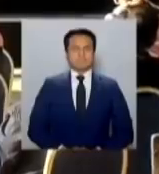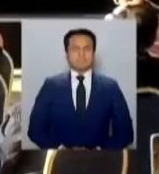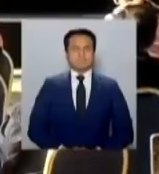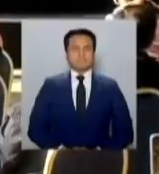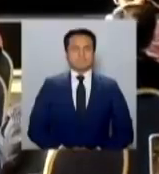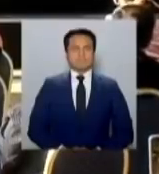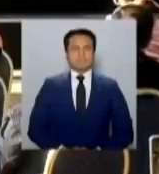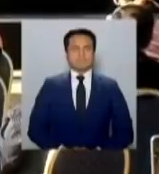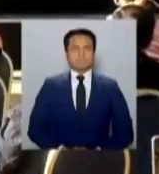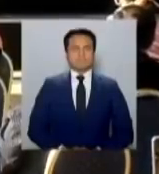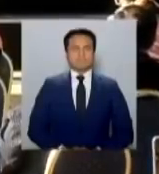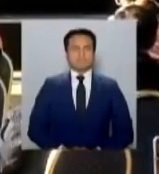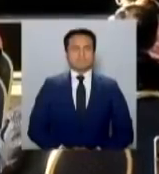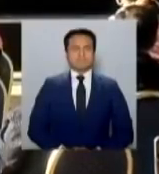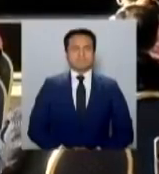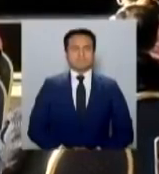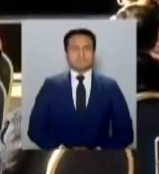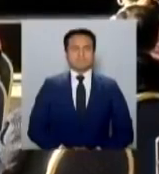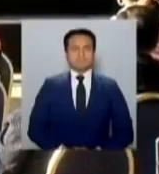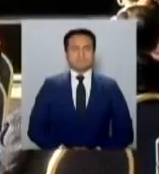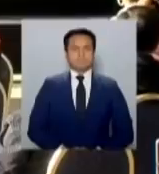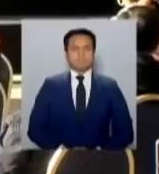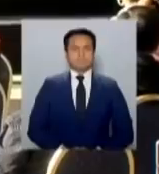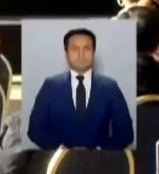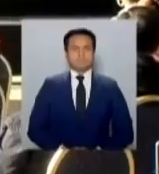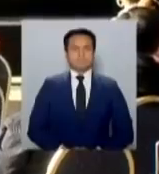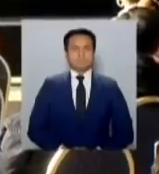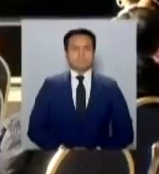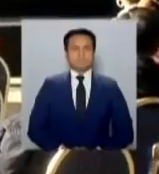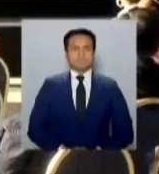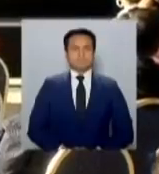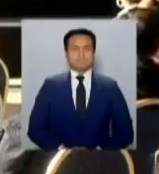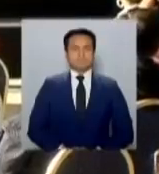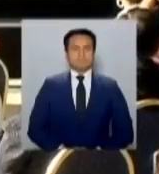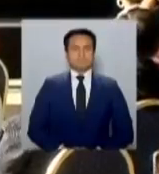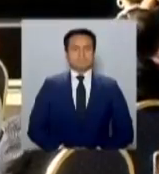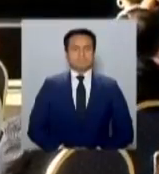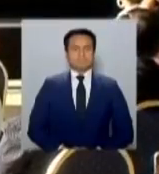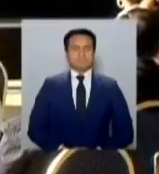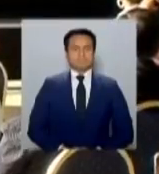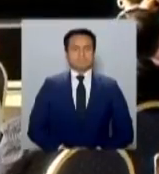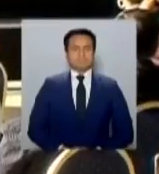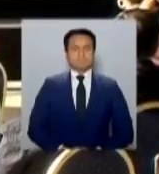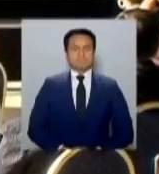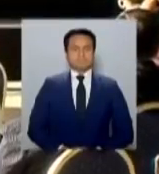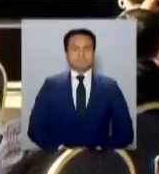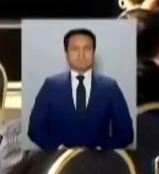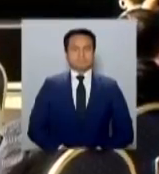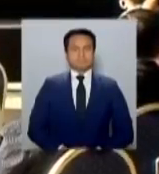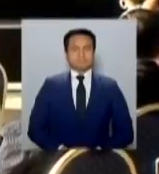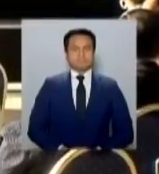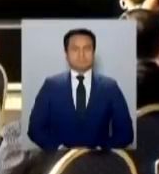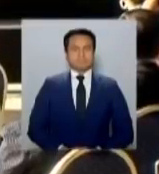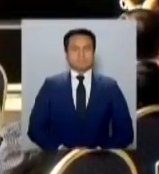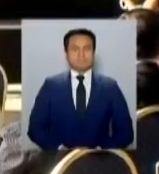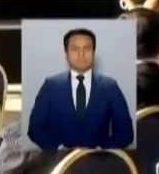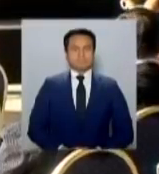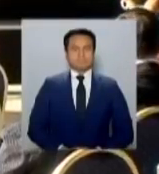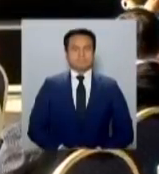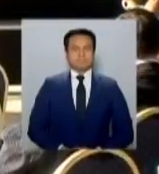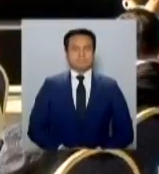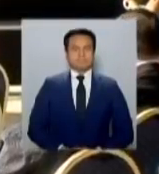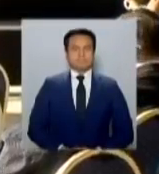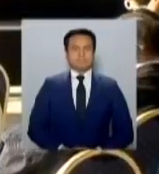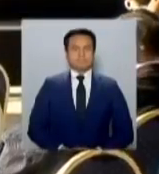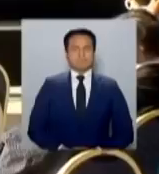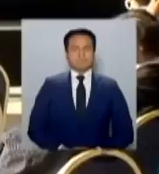que se rechazó, pero que el presidente electo votó a favor como diputado. Ella fue asesora durante la campaña, resume de esta